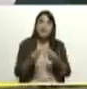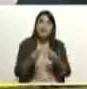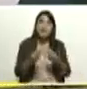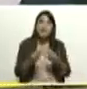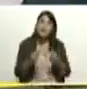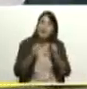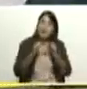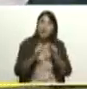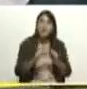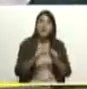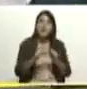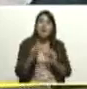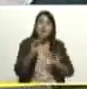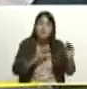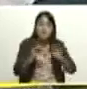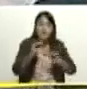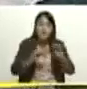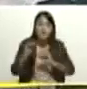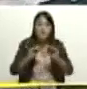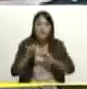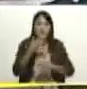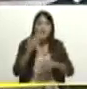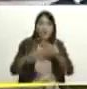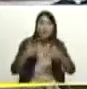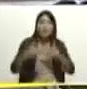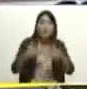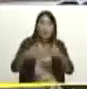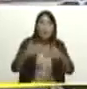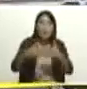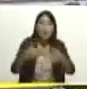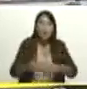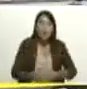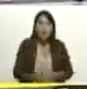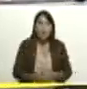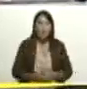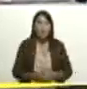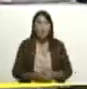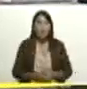seguir perfeccionándolo, mejorándolo,